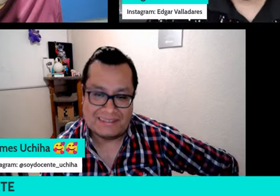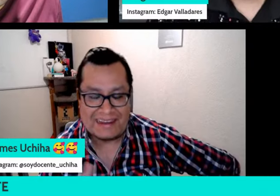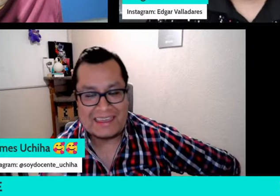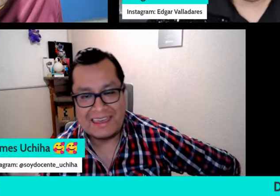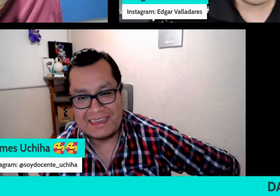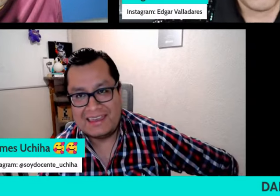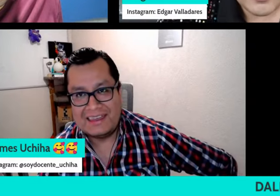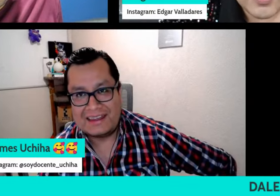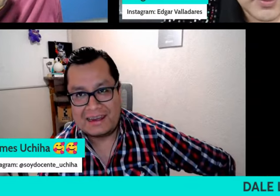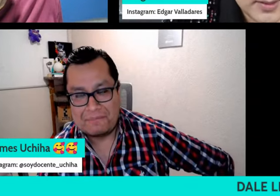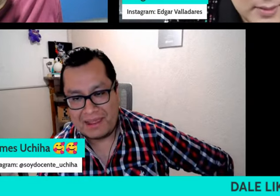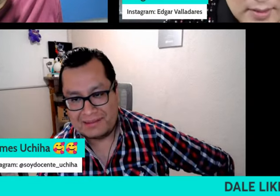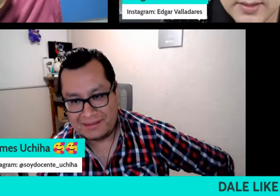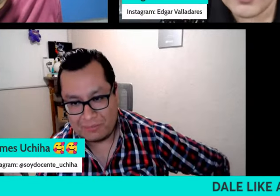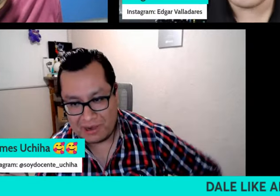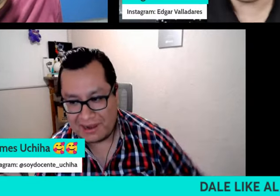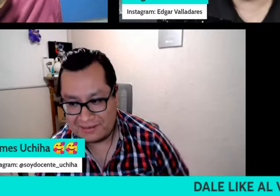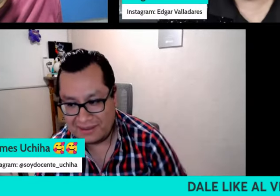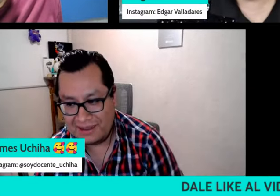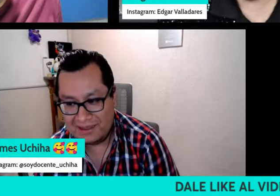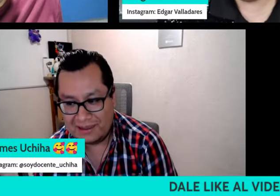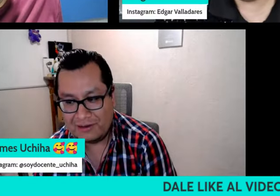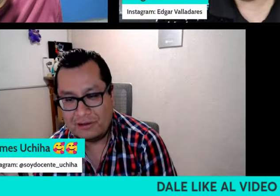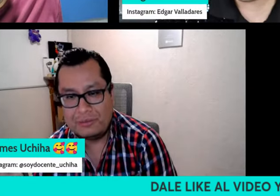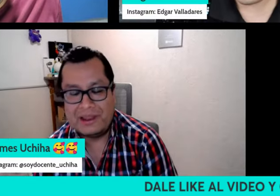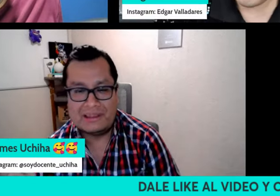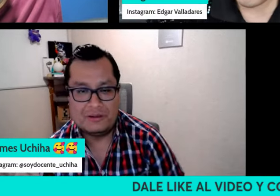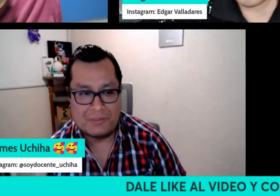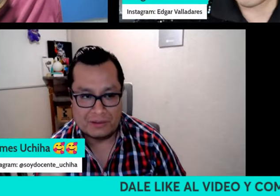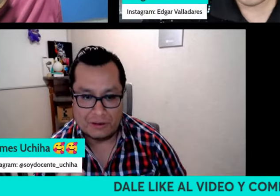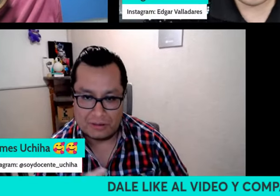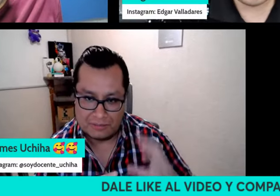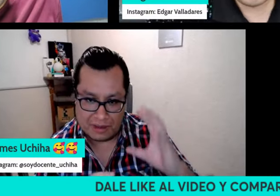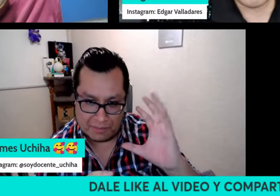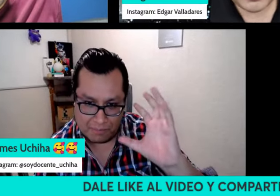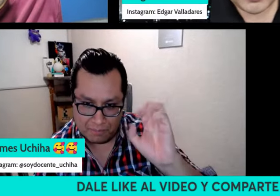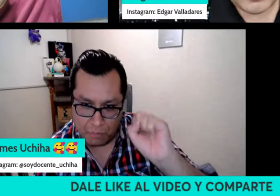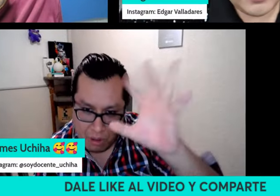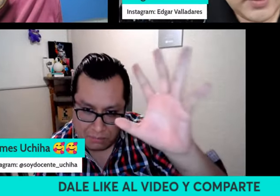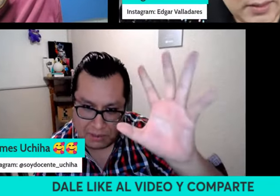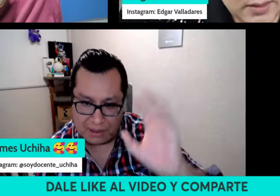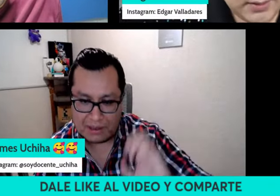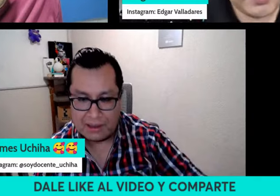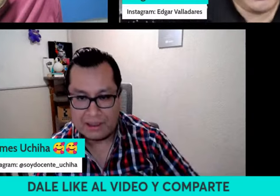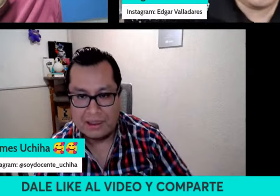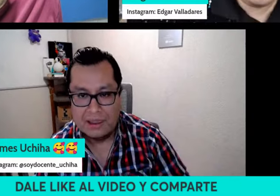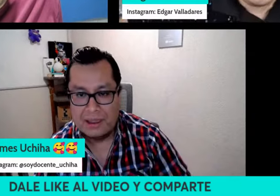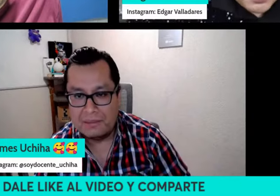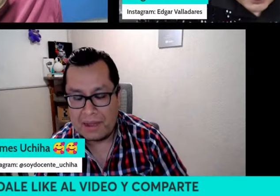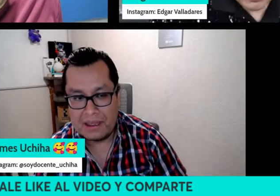Maines es el que reemplaza Samuel García y creo que hubiera tenido mayor boom